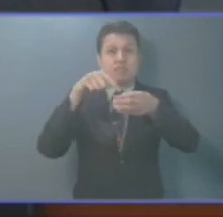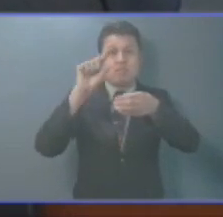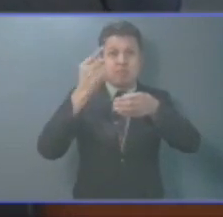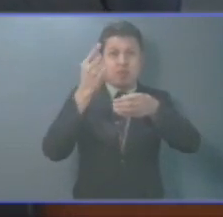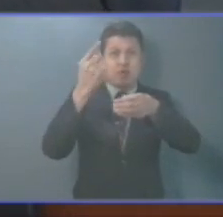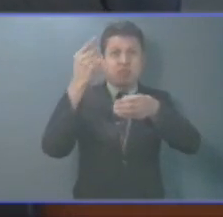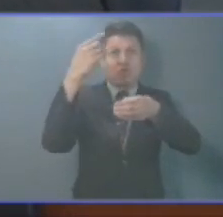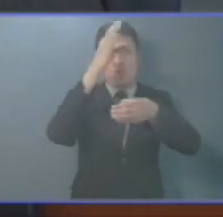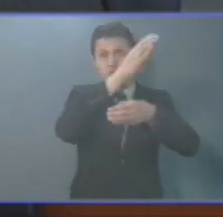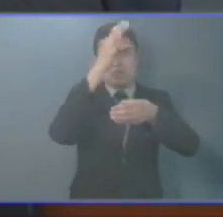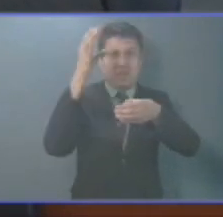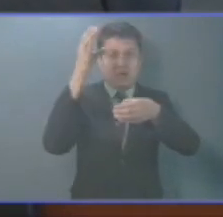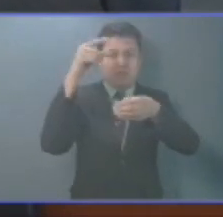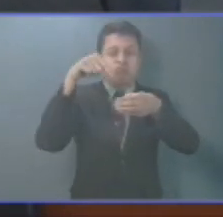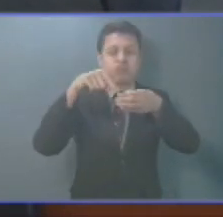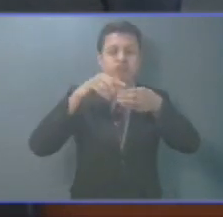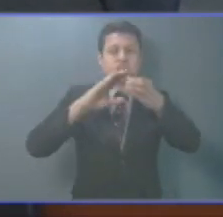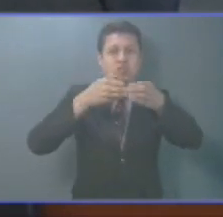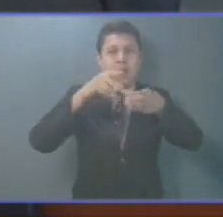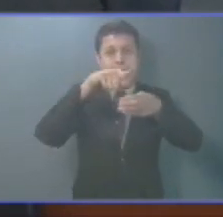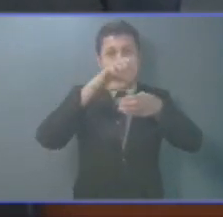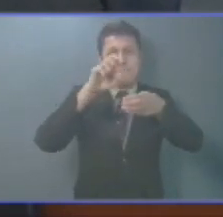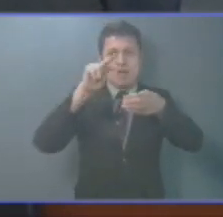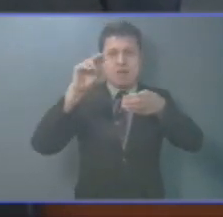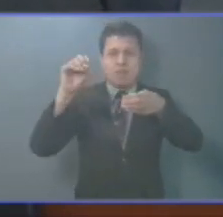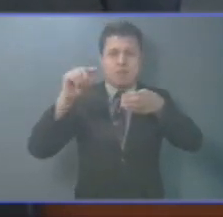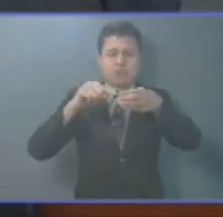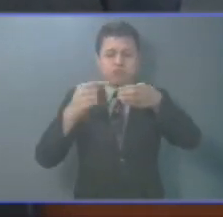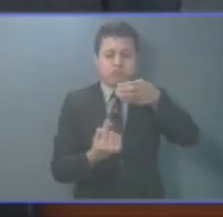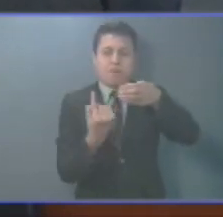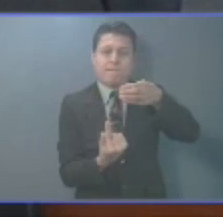el ejercicio de ciertas competencias. Su